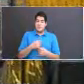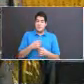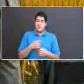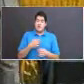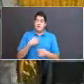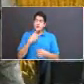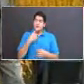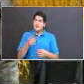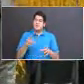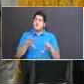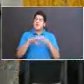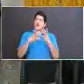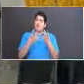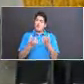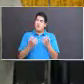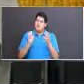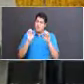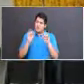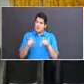decía yo, ¿cómo es posible